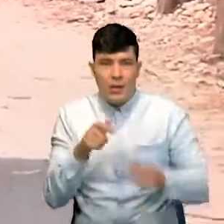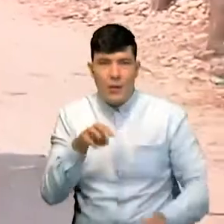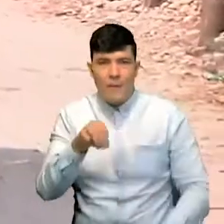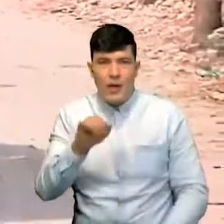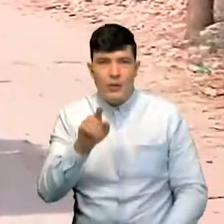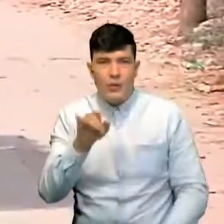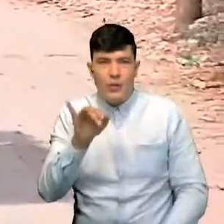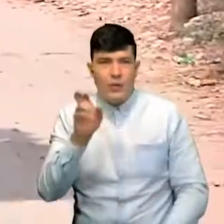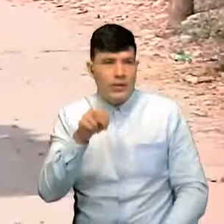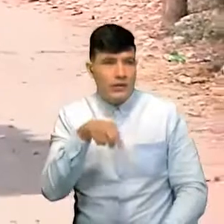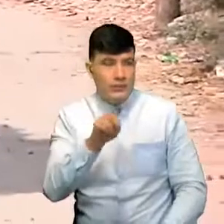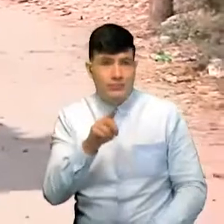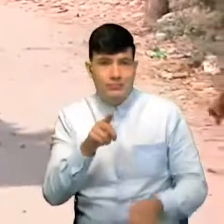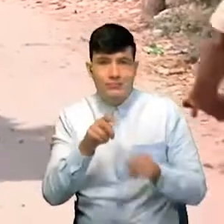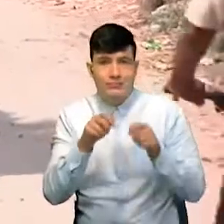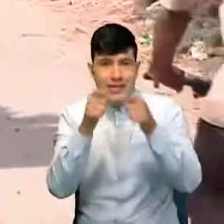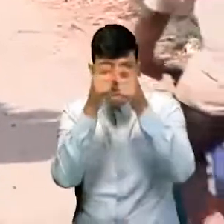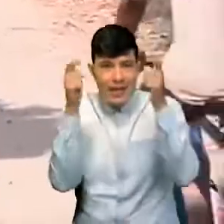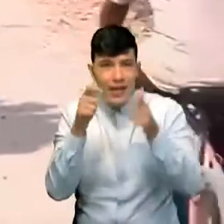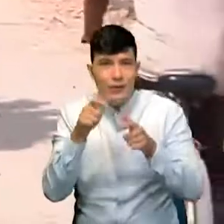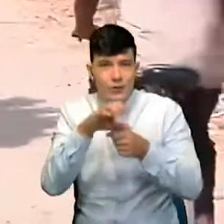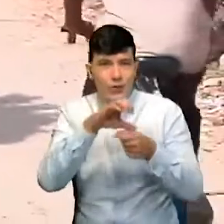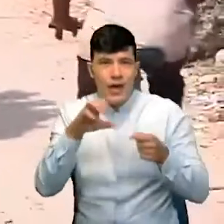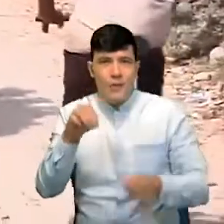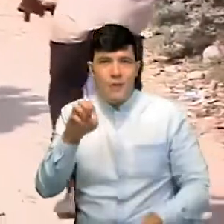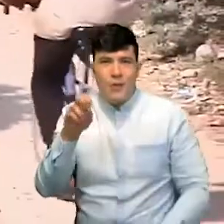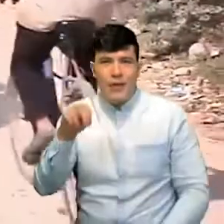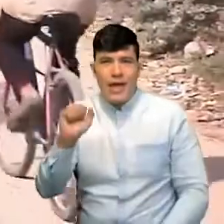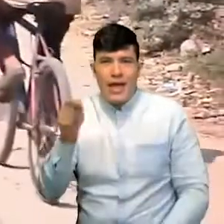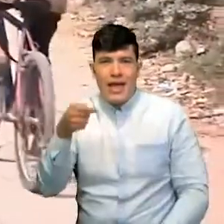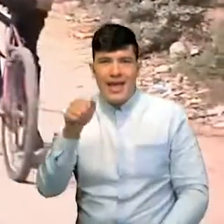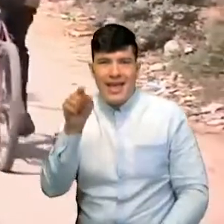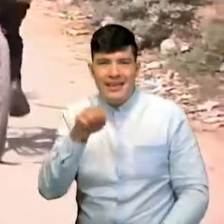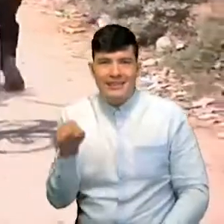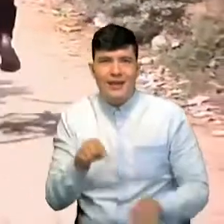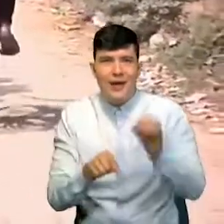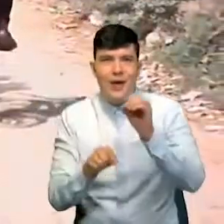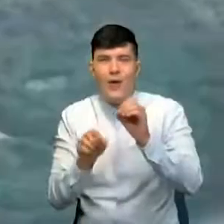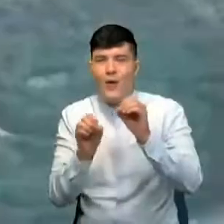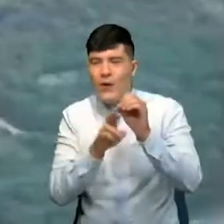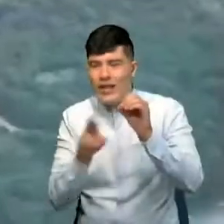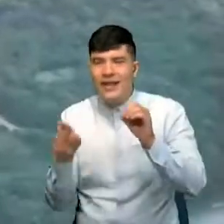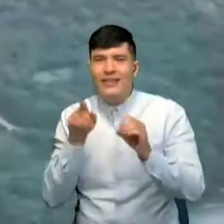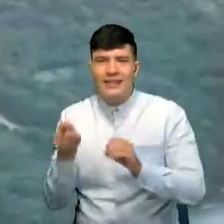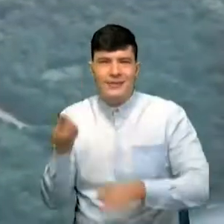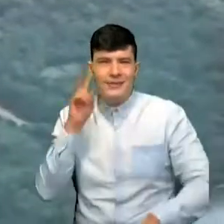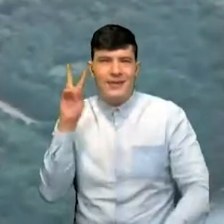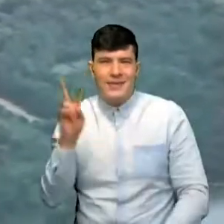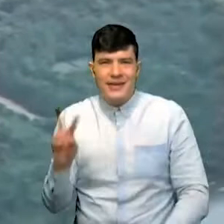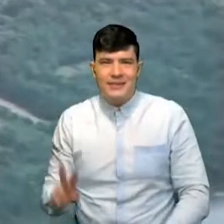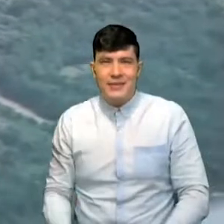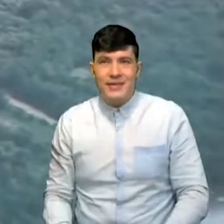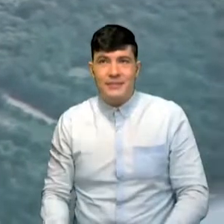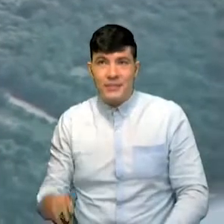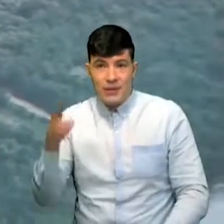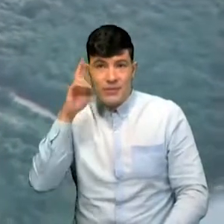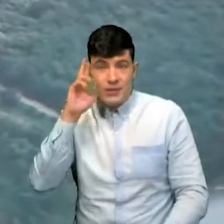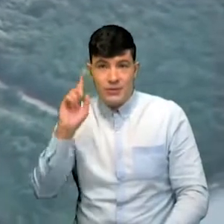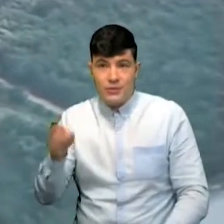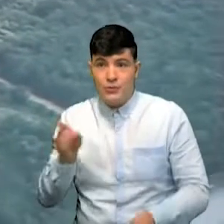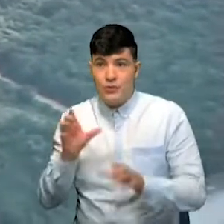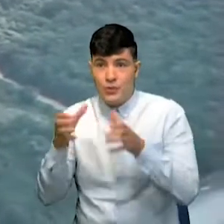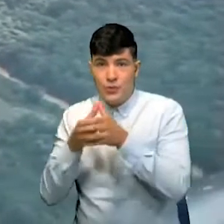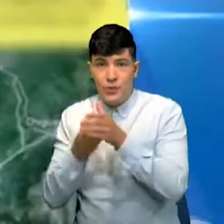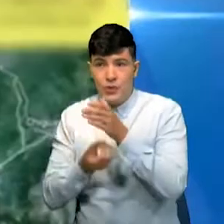en el estado monagas al oriente de venezuela en esos municipios este grupo instaló como líderes a venezolanos